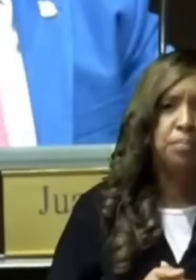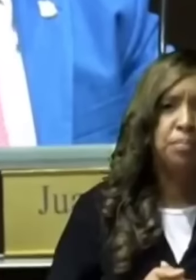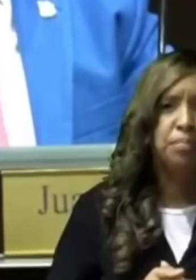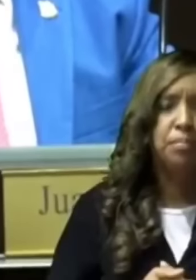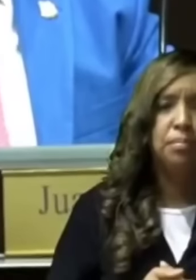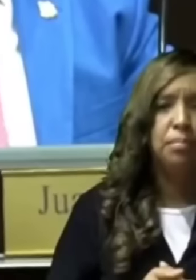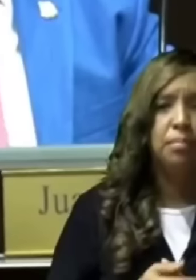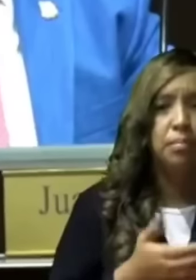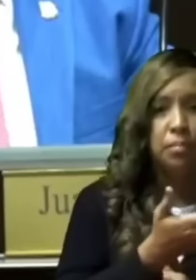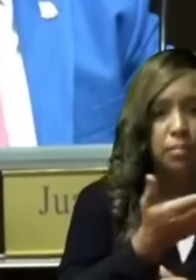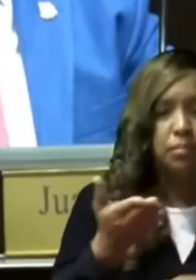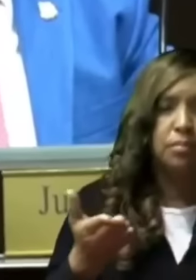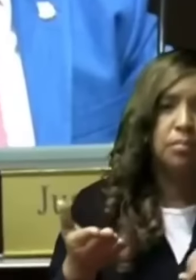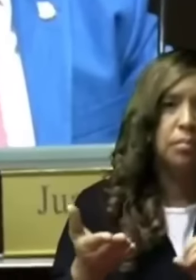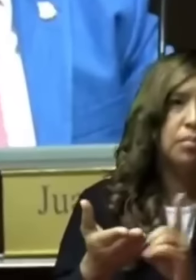mencionando